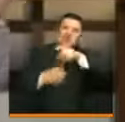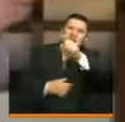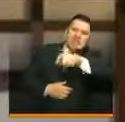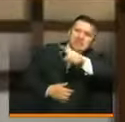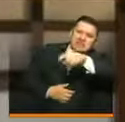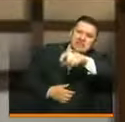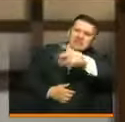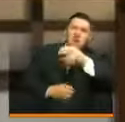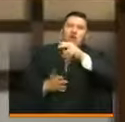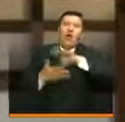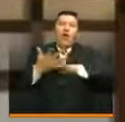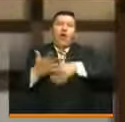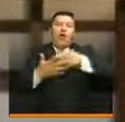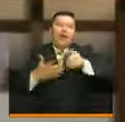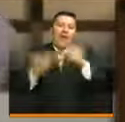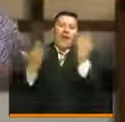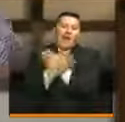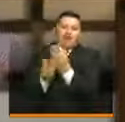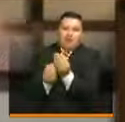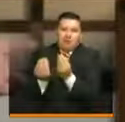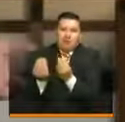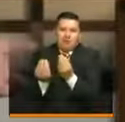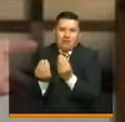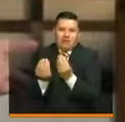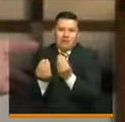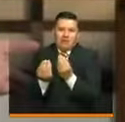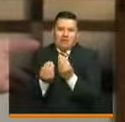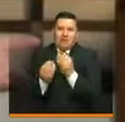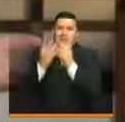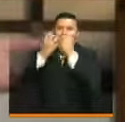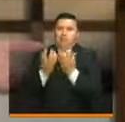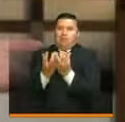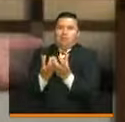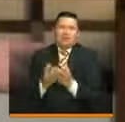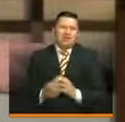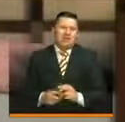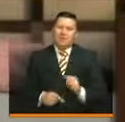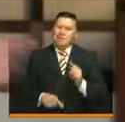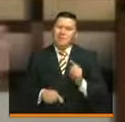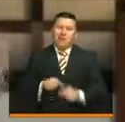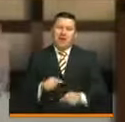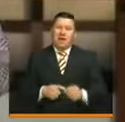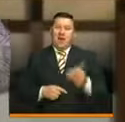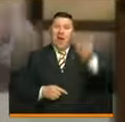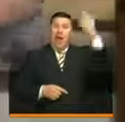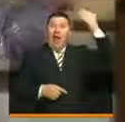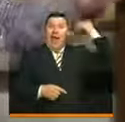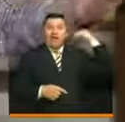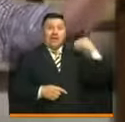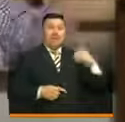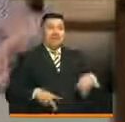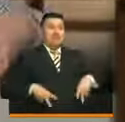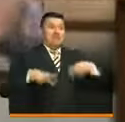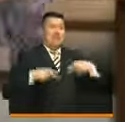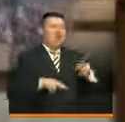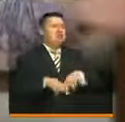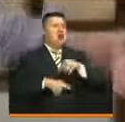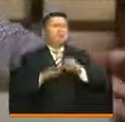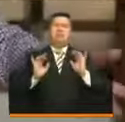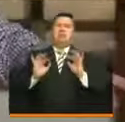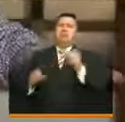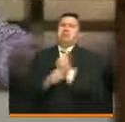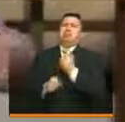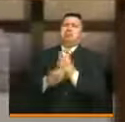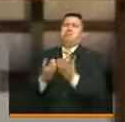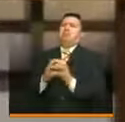seguramente horarios diferenciales. Tal vez, presidente, no vamos a poder volver a la vida que teníamos hace un